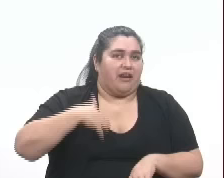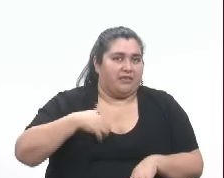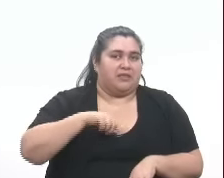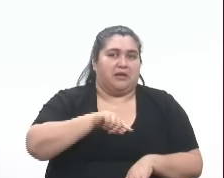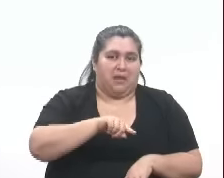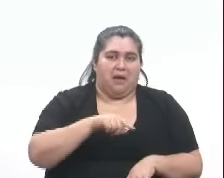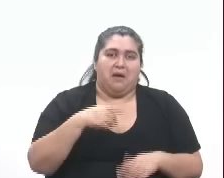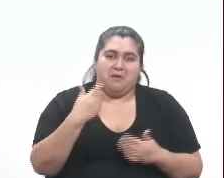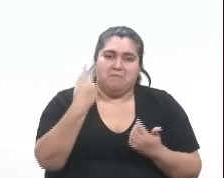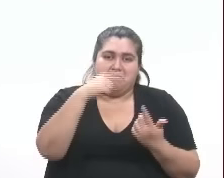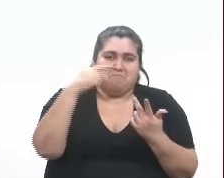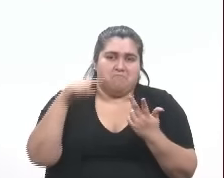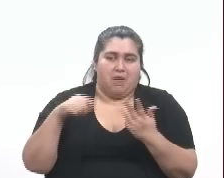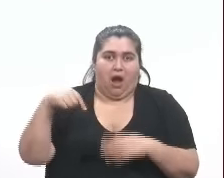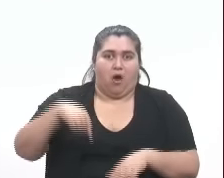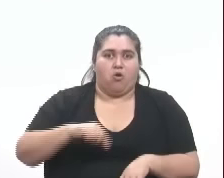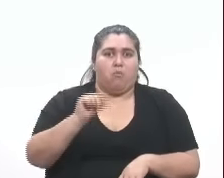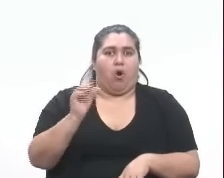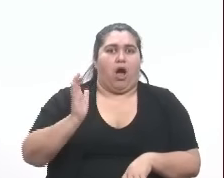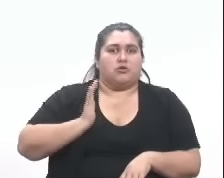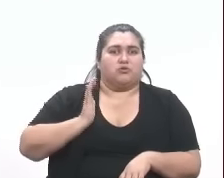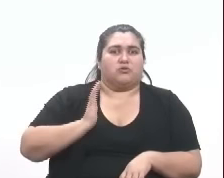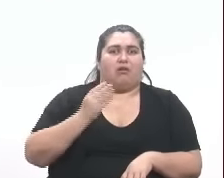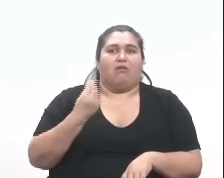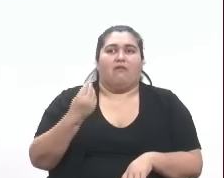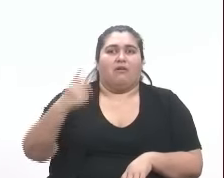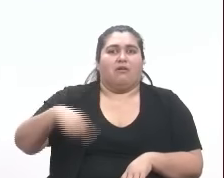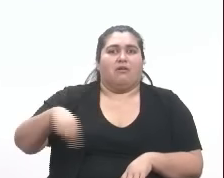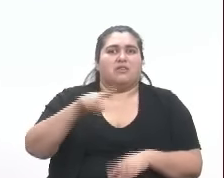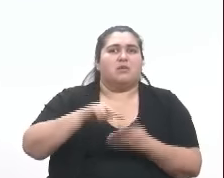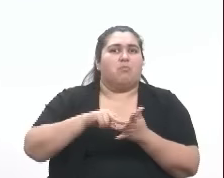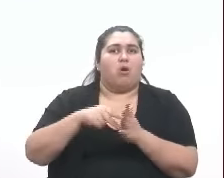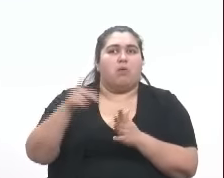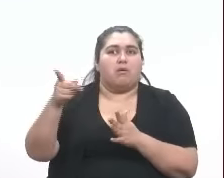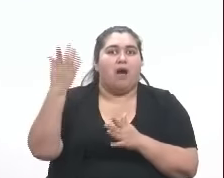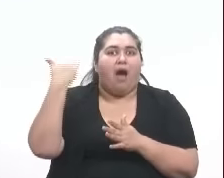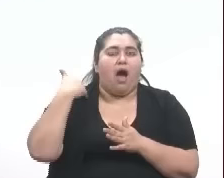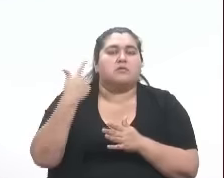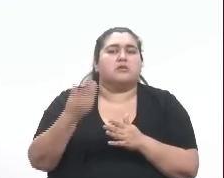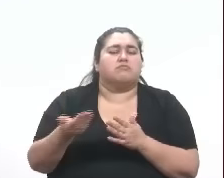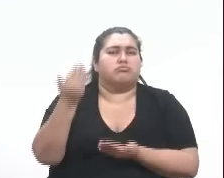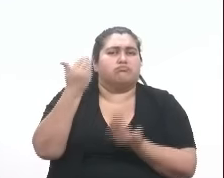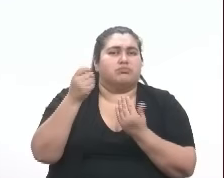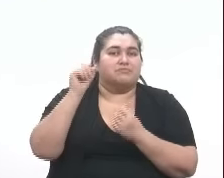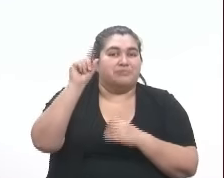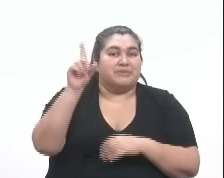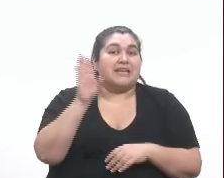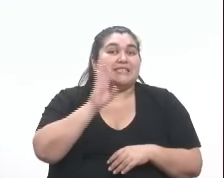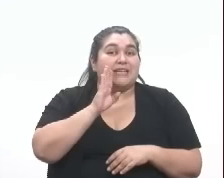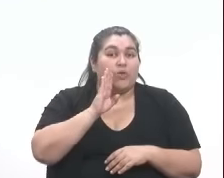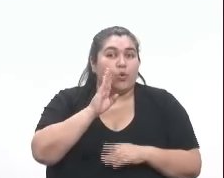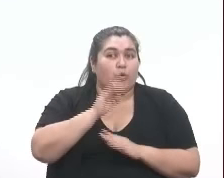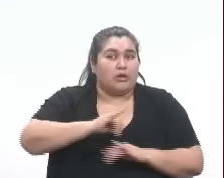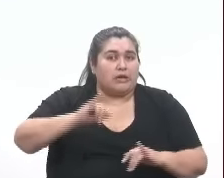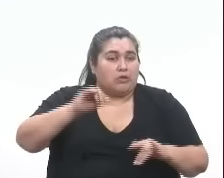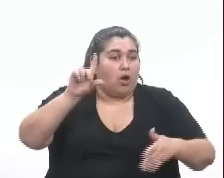Y ahora están un poquito asustados porque dicen que el problema que tienen es que mientras que ellos hacían desde Estados Unidos con